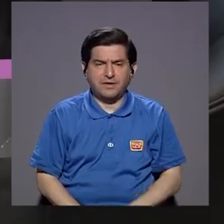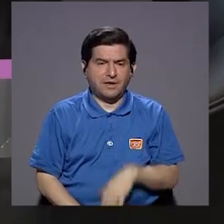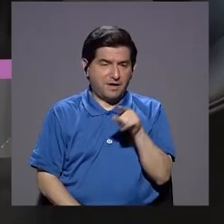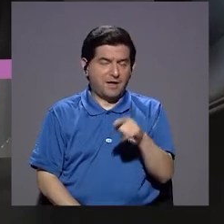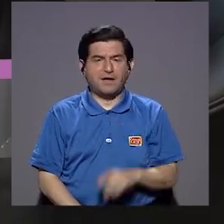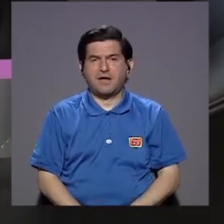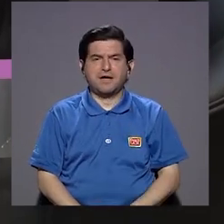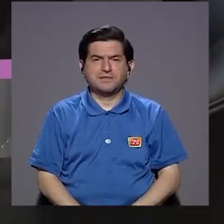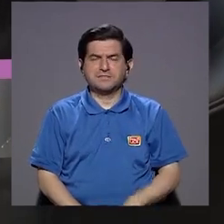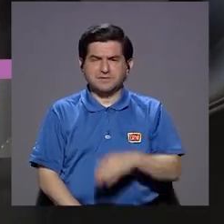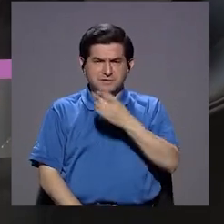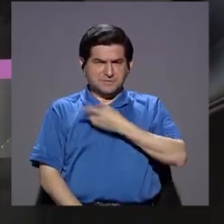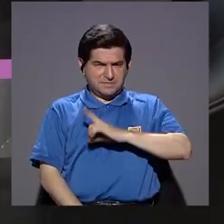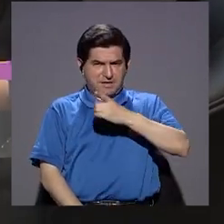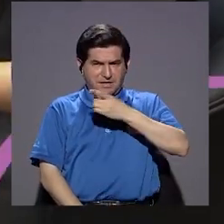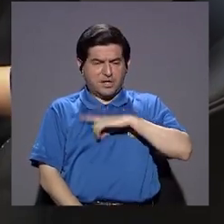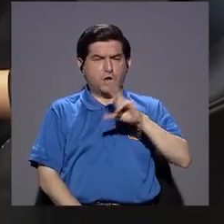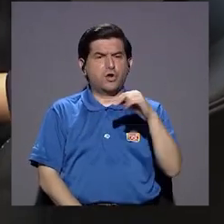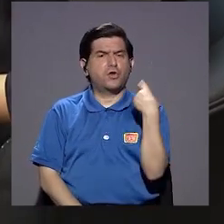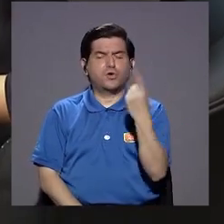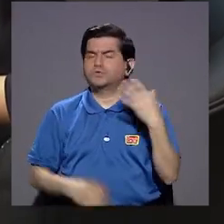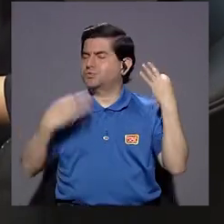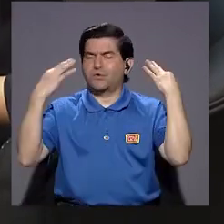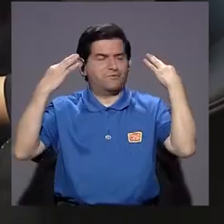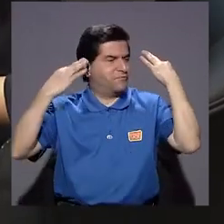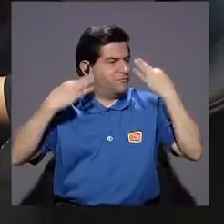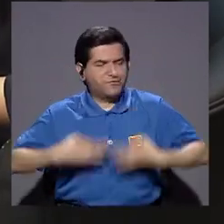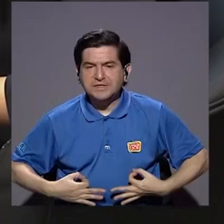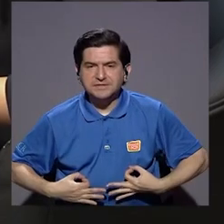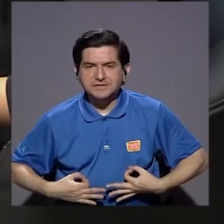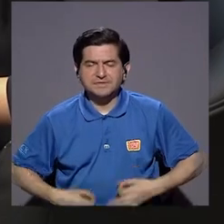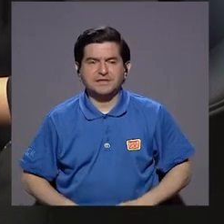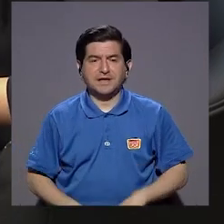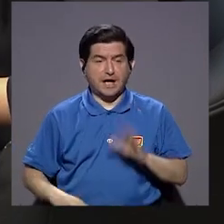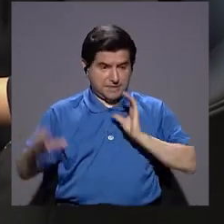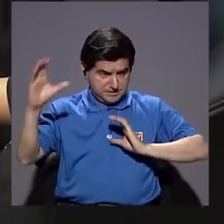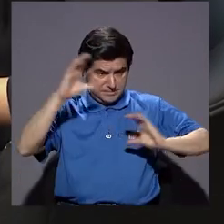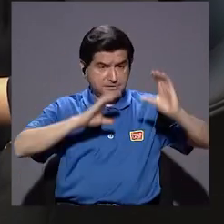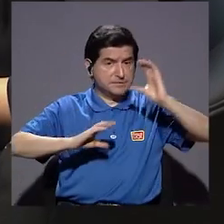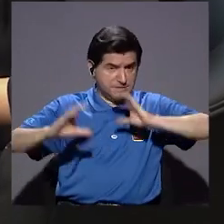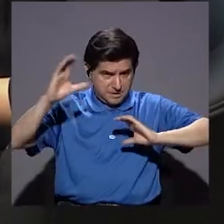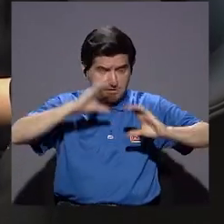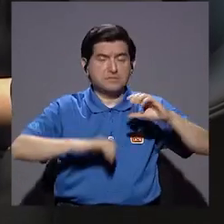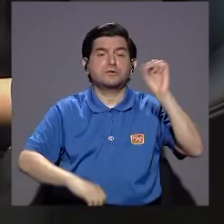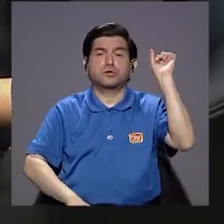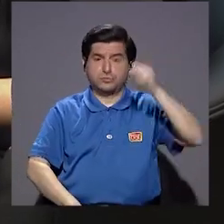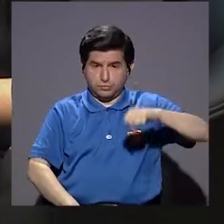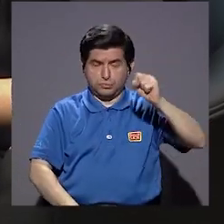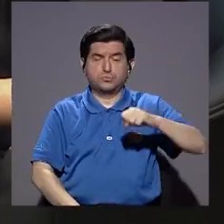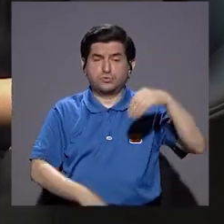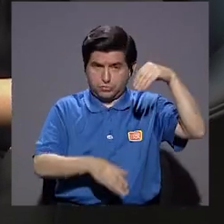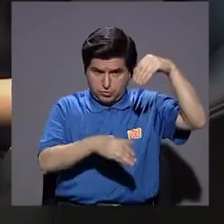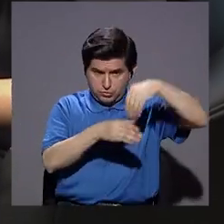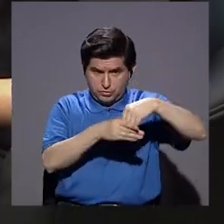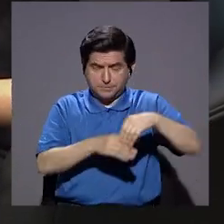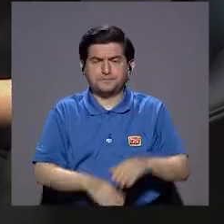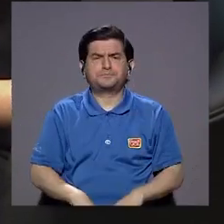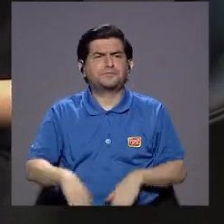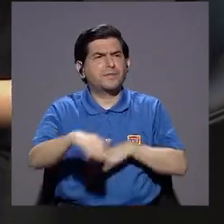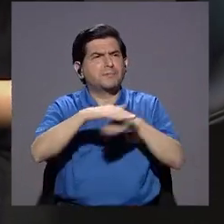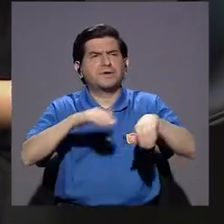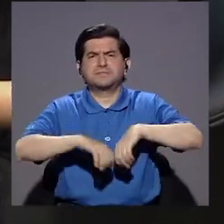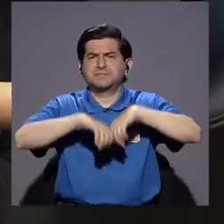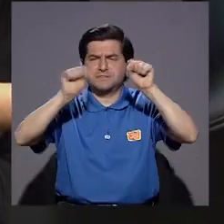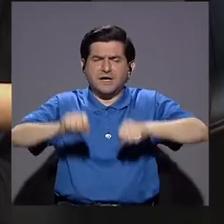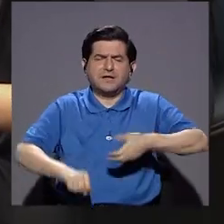una disciplina que no es solo física, es algo muy científico porque, por ejemplo, se